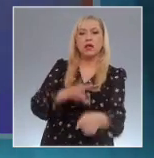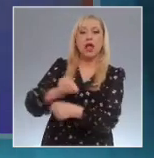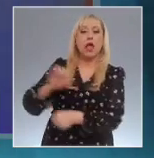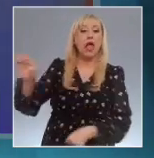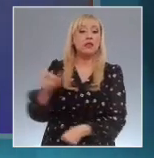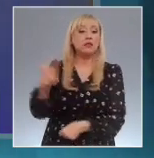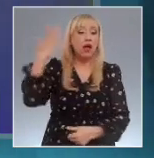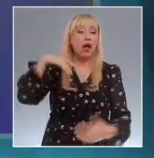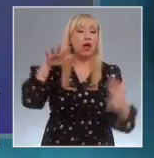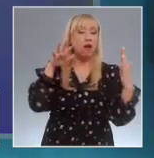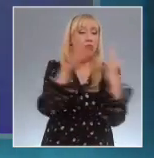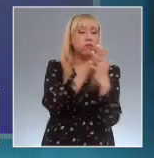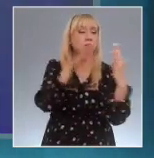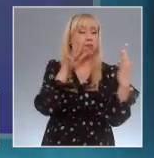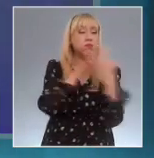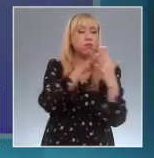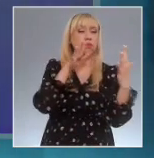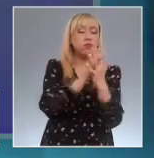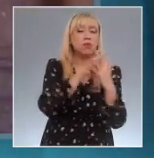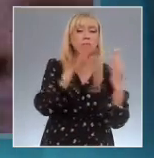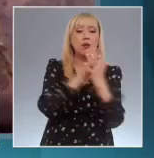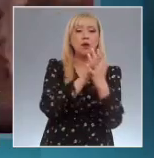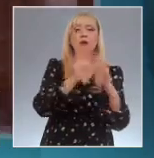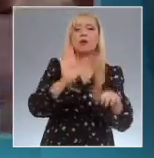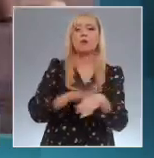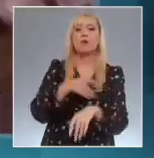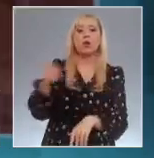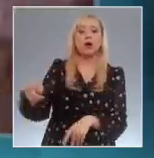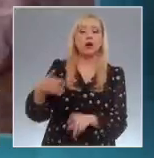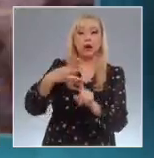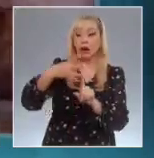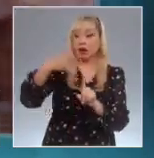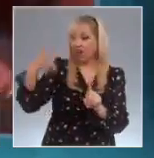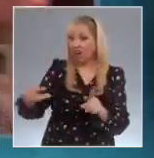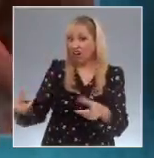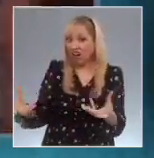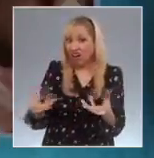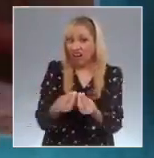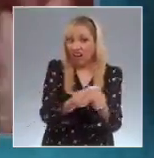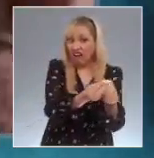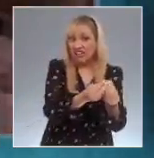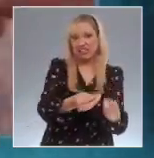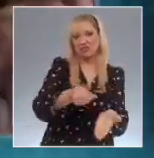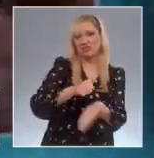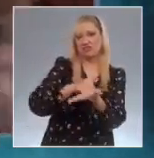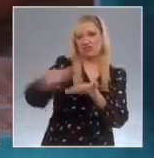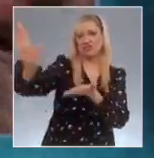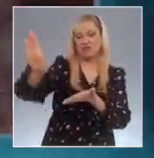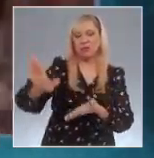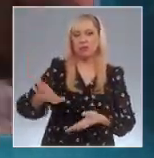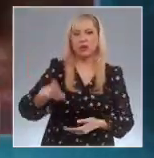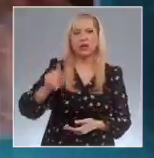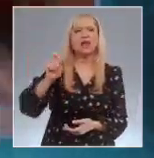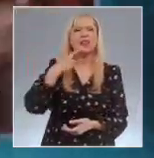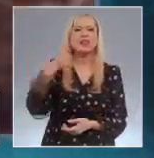por pertenecer a la comunidad LGBTIQ+. La política "no preguntes, no digas" provocó que más de